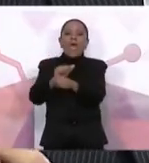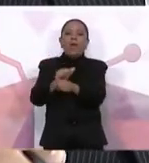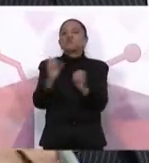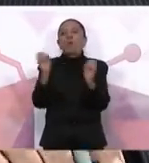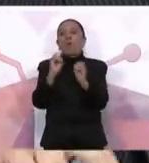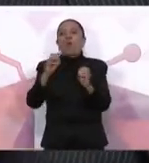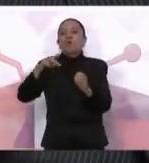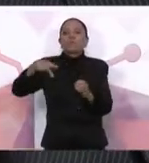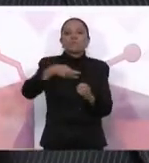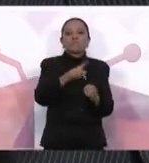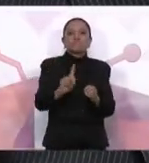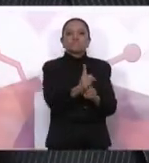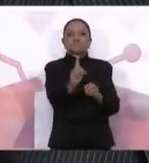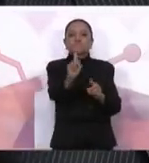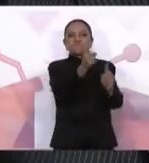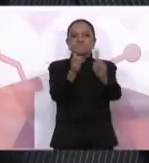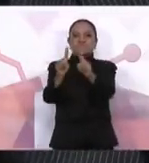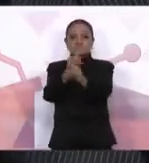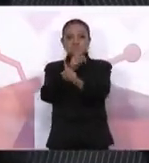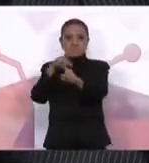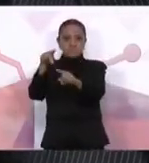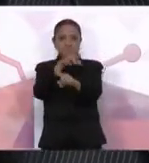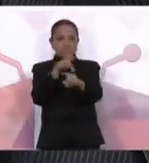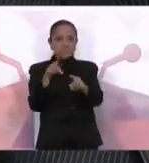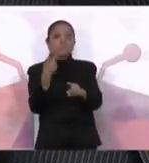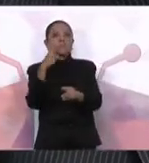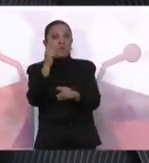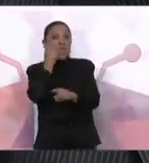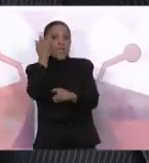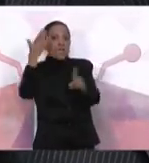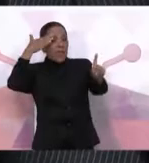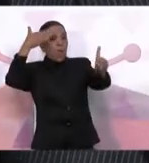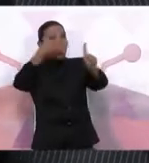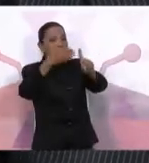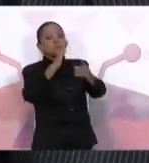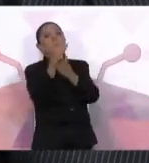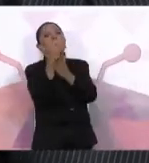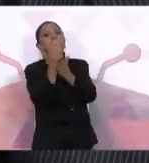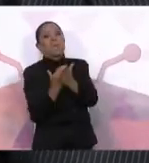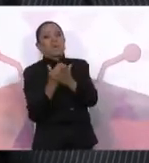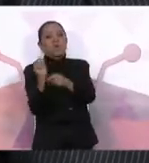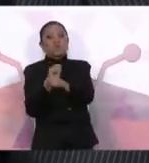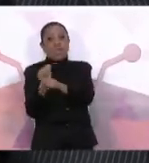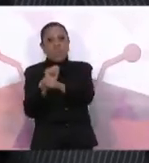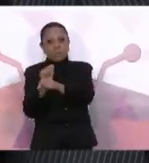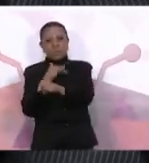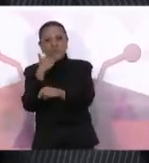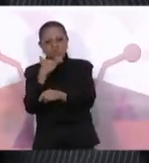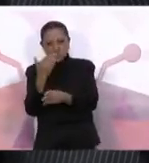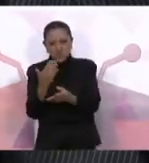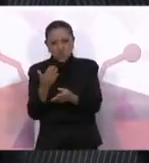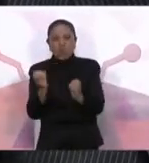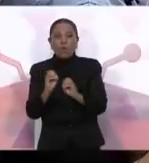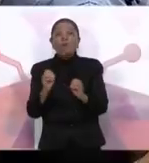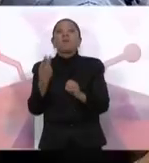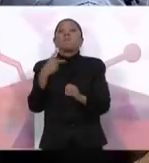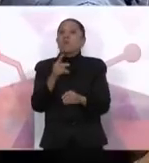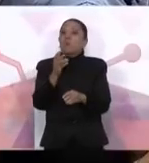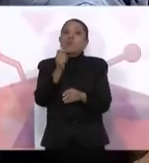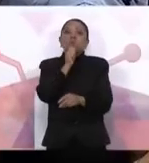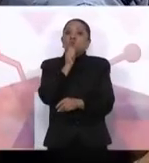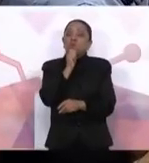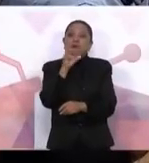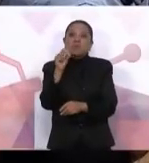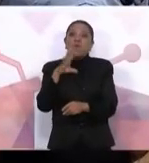contaminación por emisiones de vehículos sin embargo esto no nos ha dado resultado hasta el momento por toda la cuestión social que